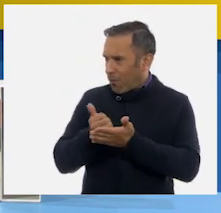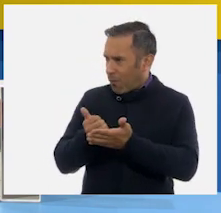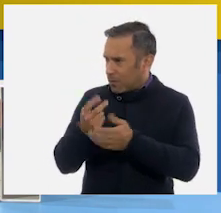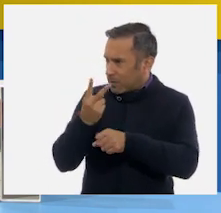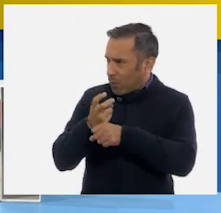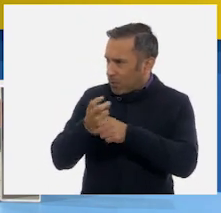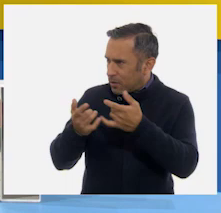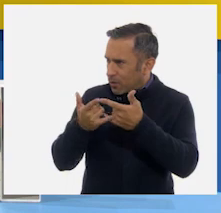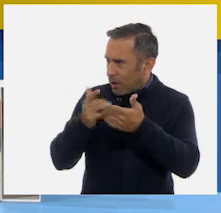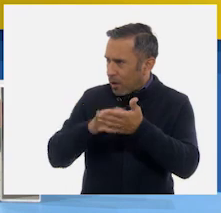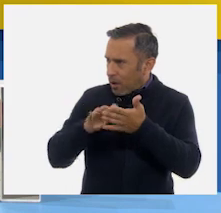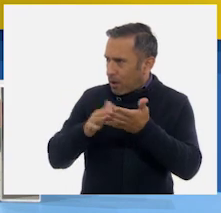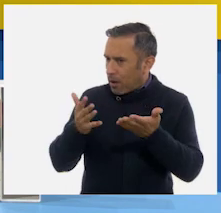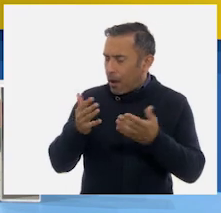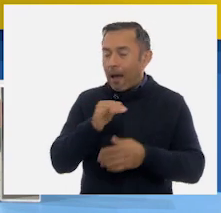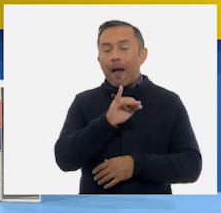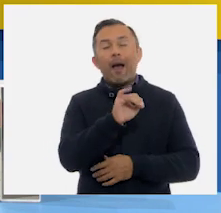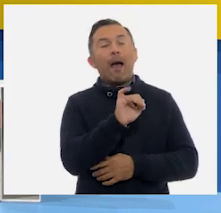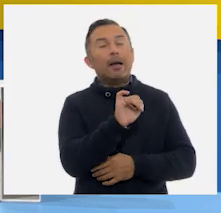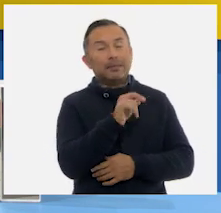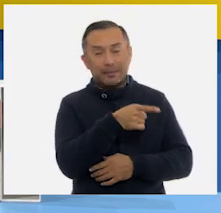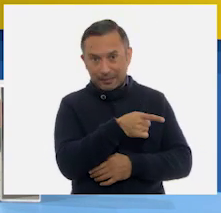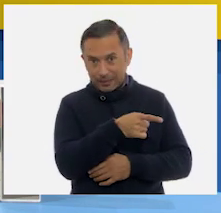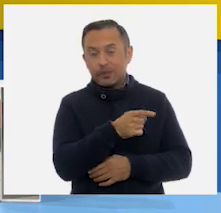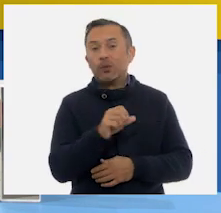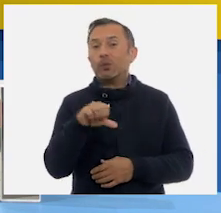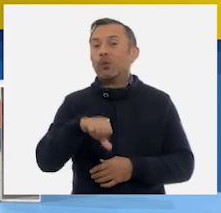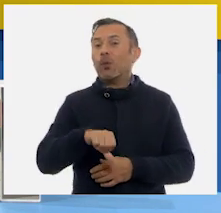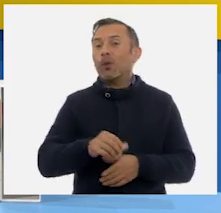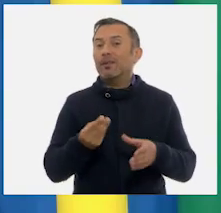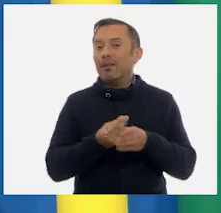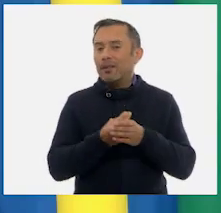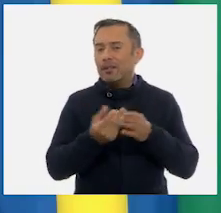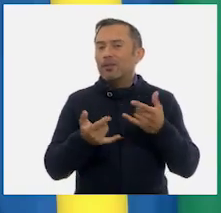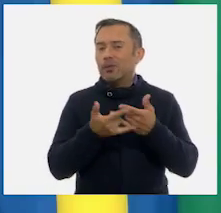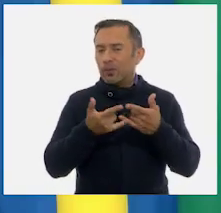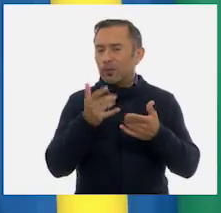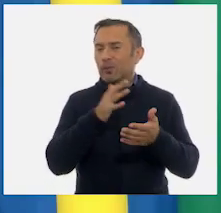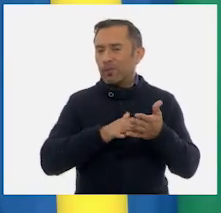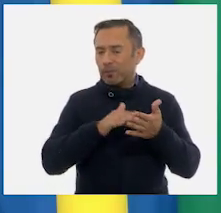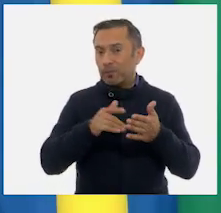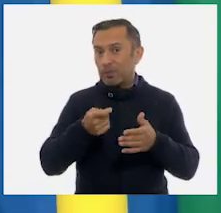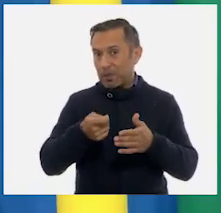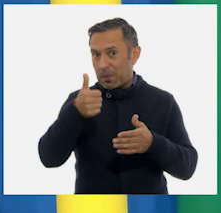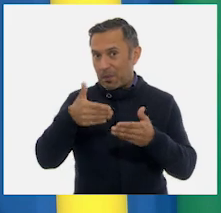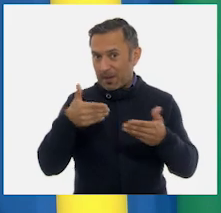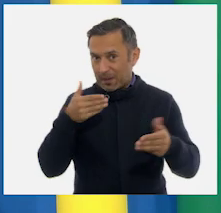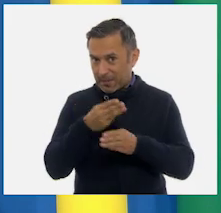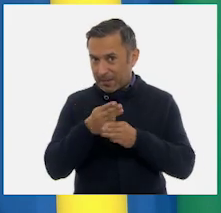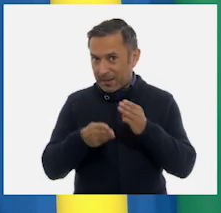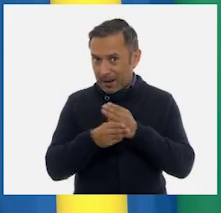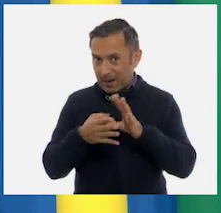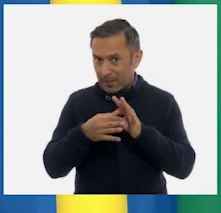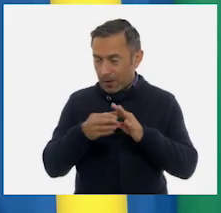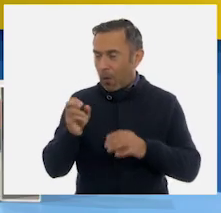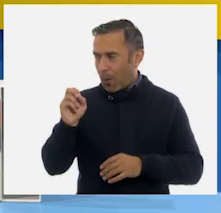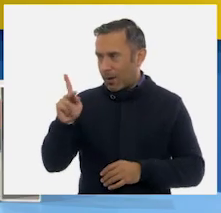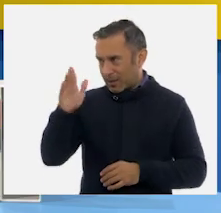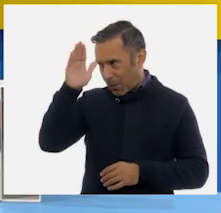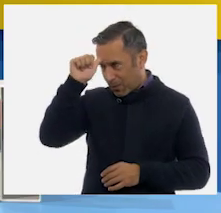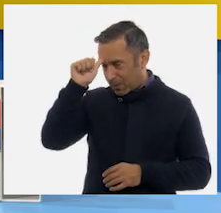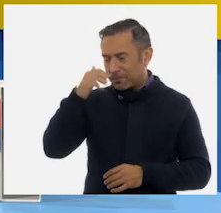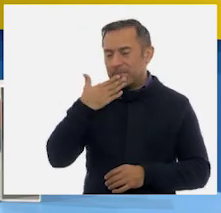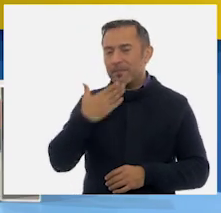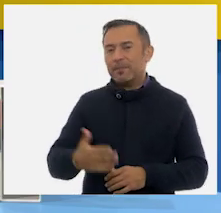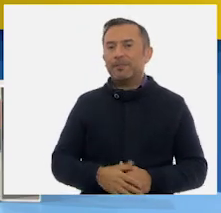el relato sobre Francisco Villa que tenemos preparado para la clase de hoy. Bueno, Gaby, está bien. El día de